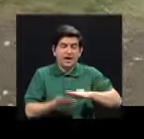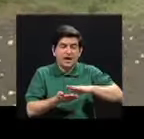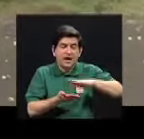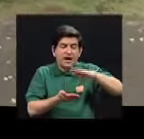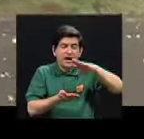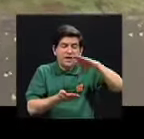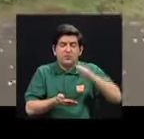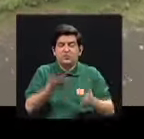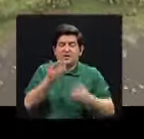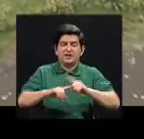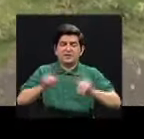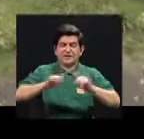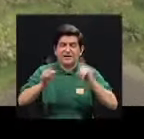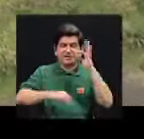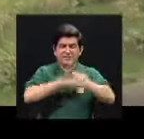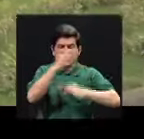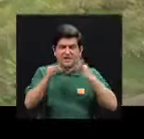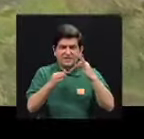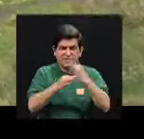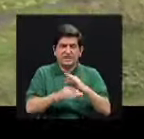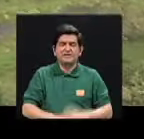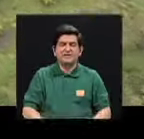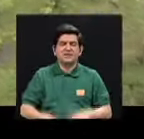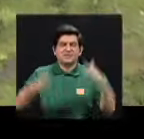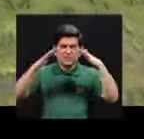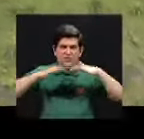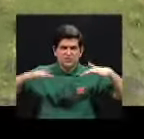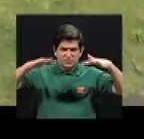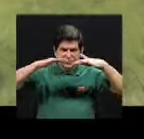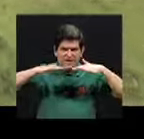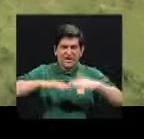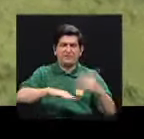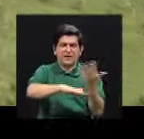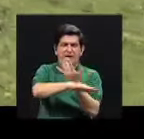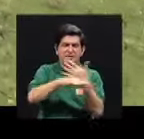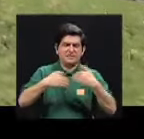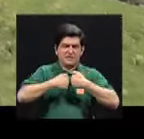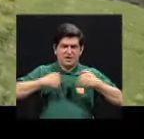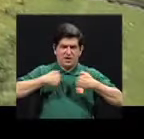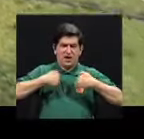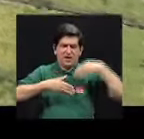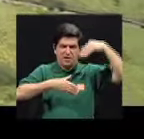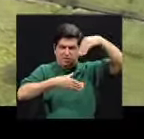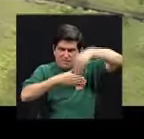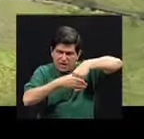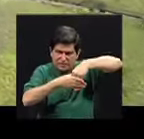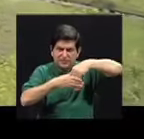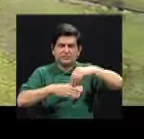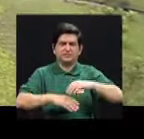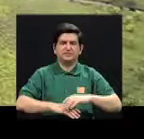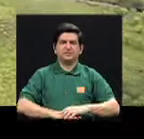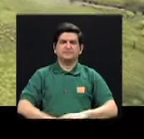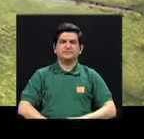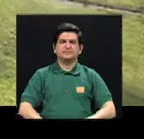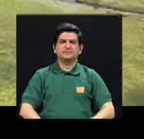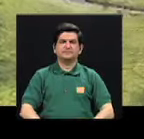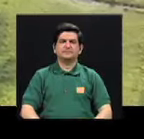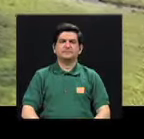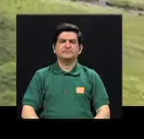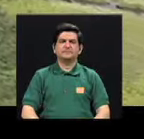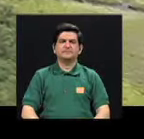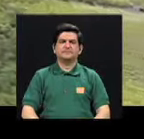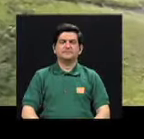las abundancias relativas de los diferentes gremios ecológicos de plantas y animales que están en él. Gente,